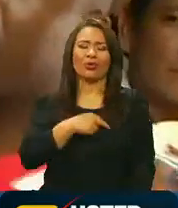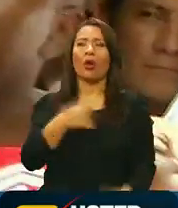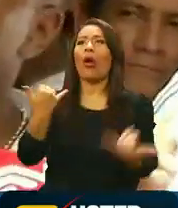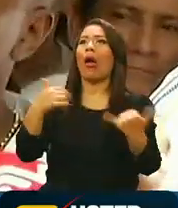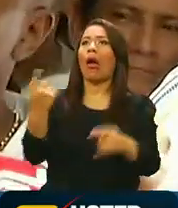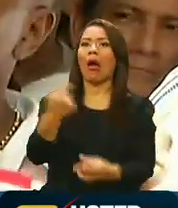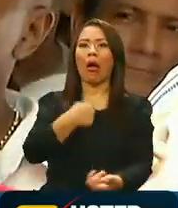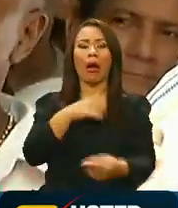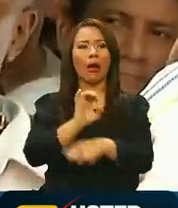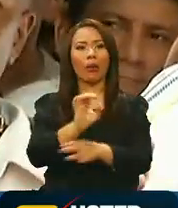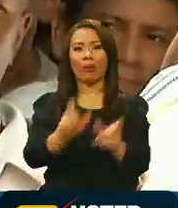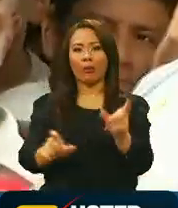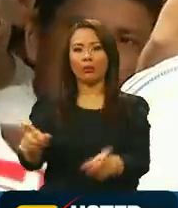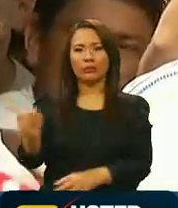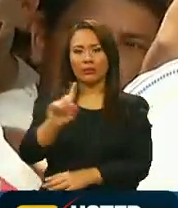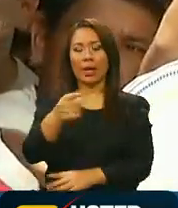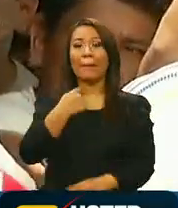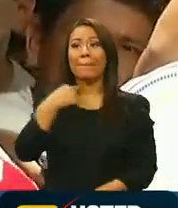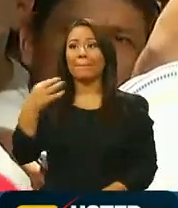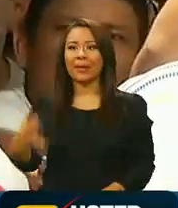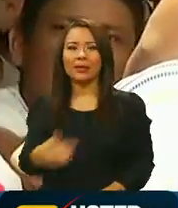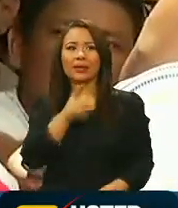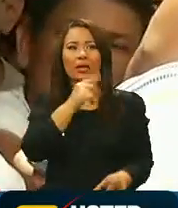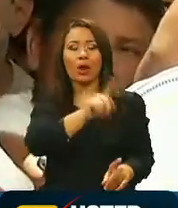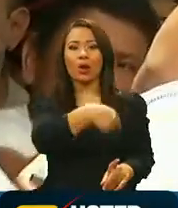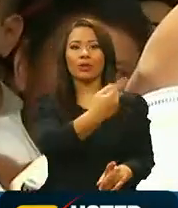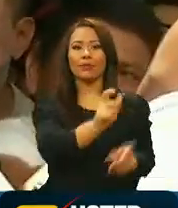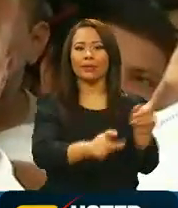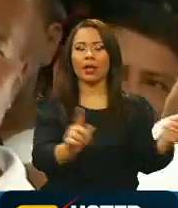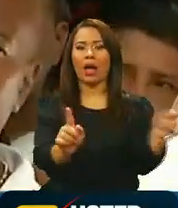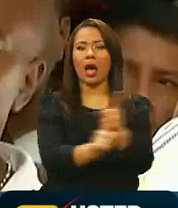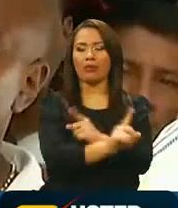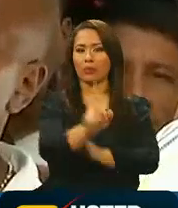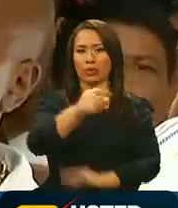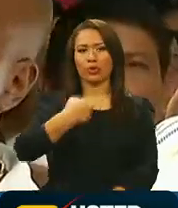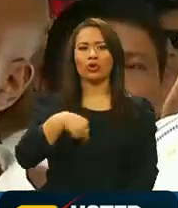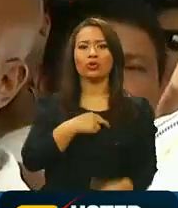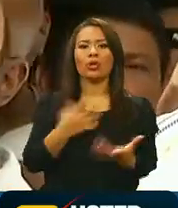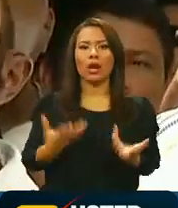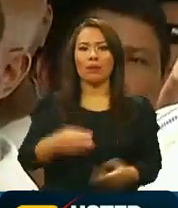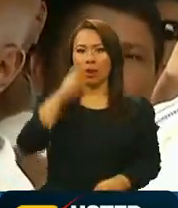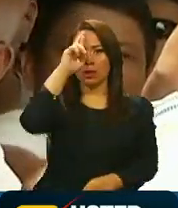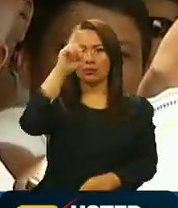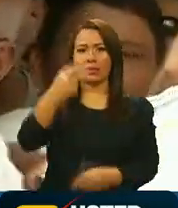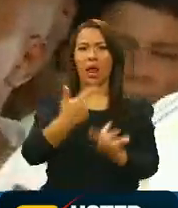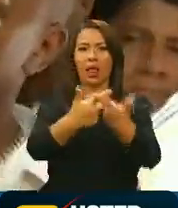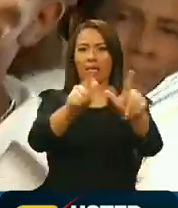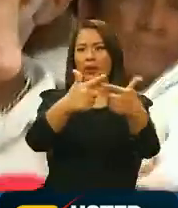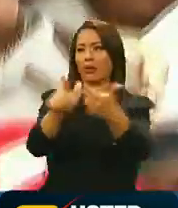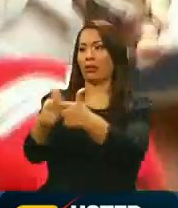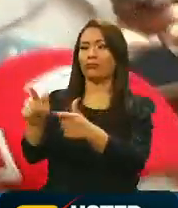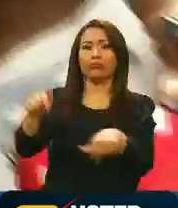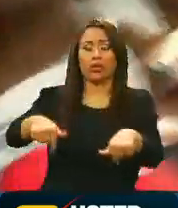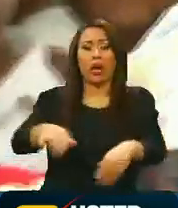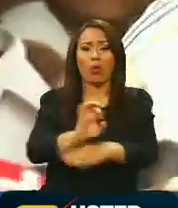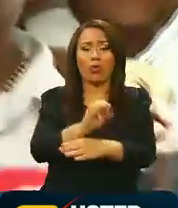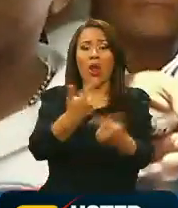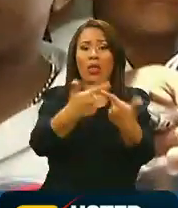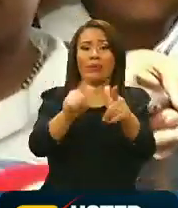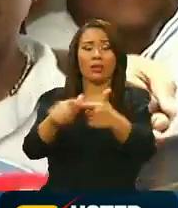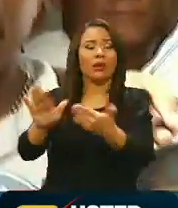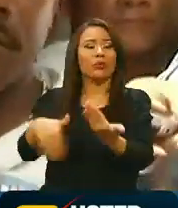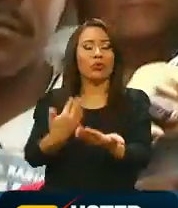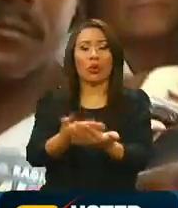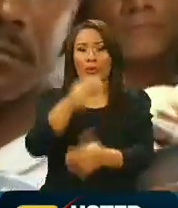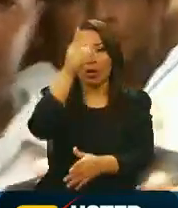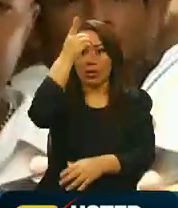con nosotros, ni los perdedores ni los fraudulentos. Estamos para que se respete nuestra libertad, que se respete nuestra votación,